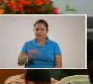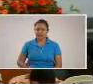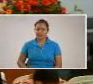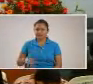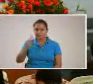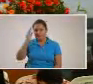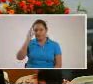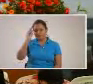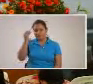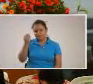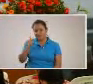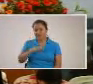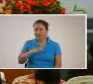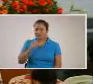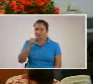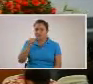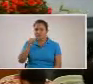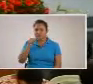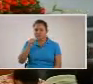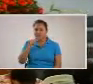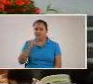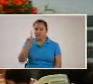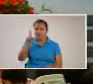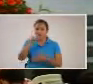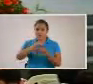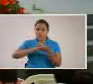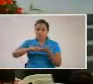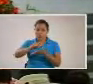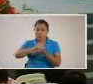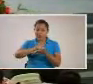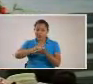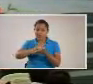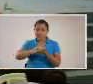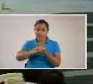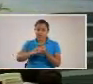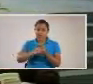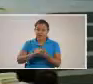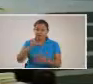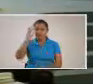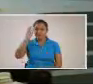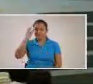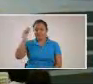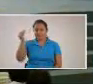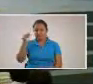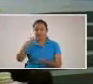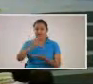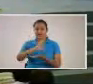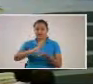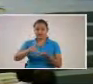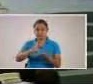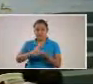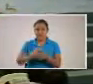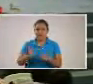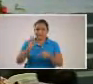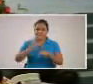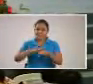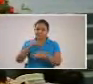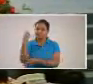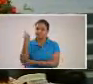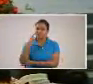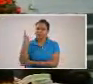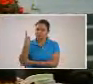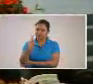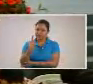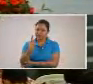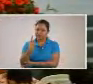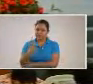ejerce jurisdicción en un territorio cuyas ciudades más notables, cuyas ciudades